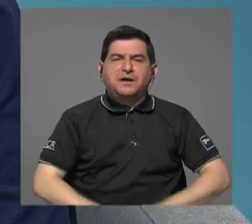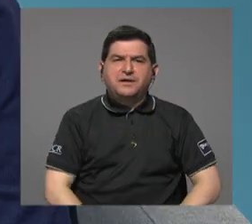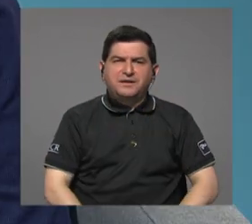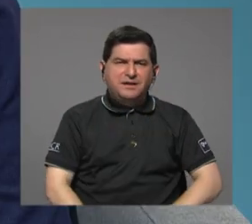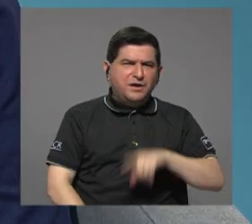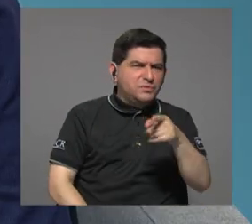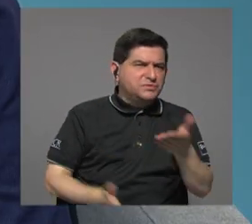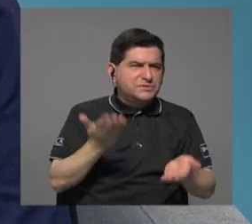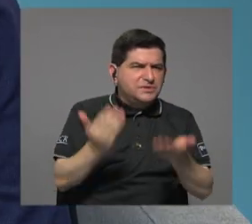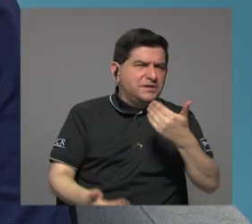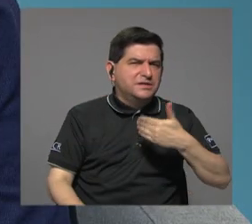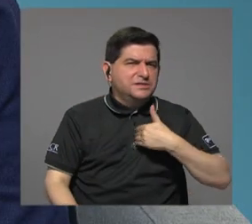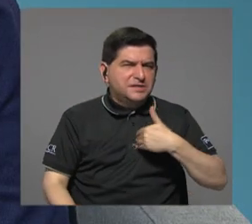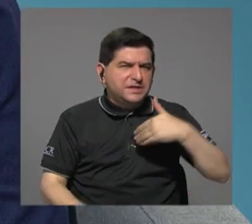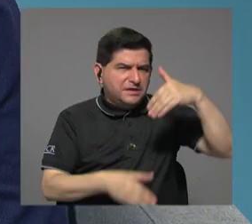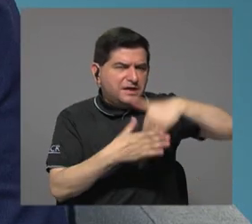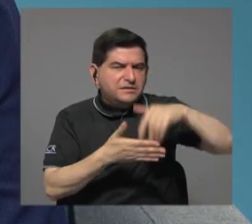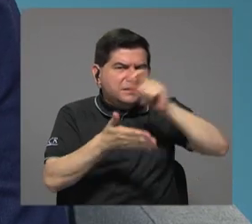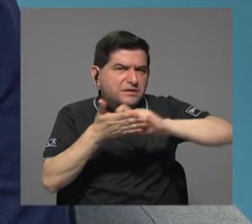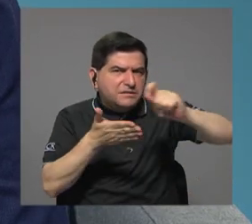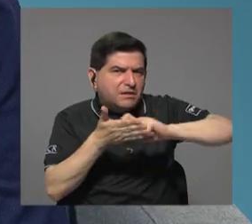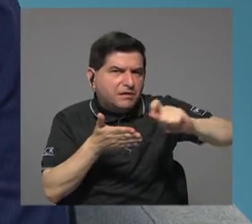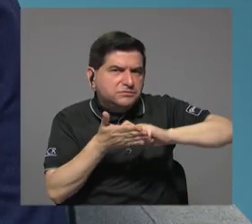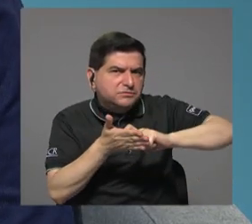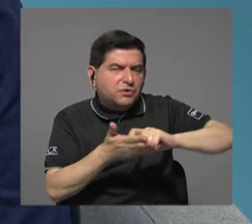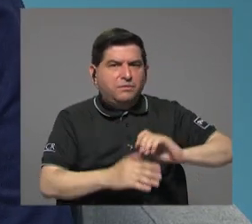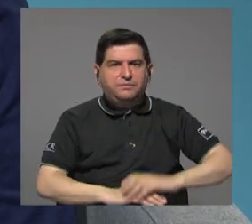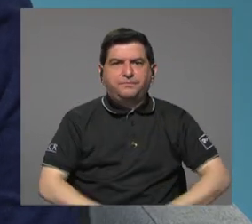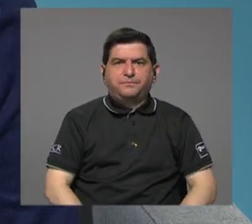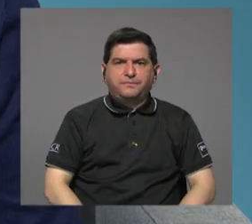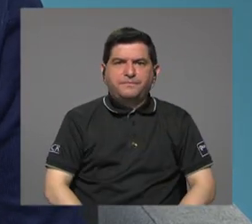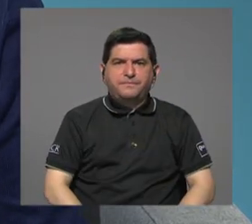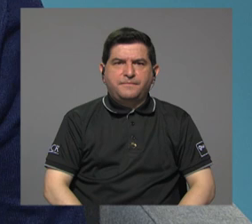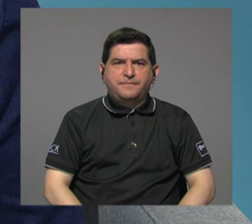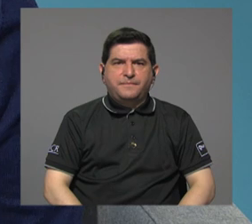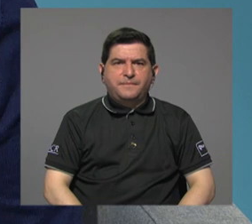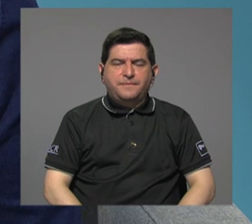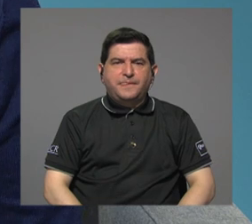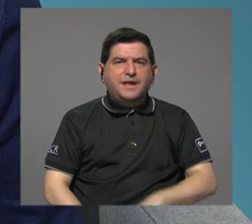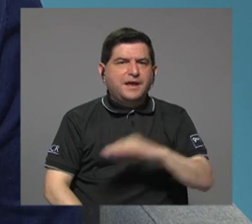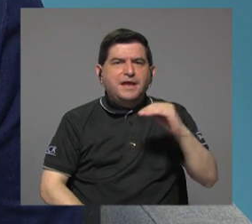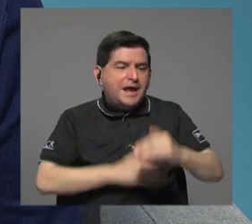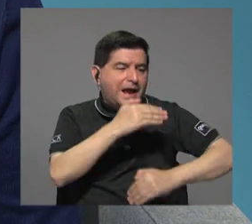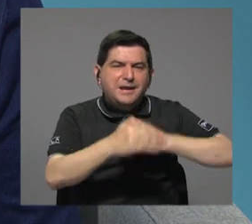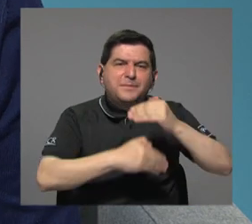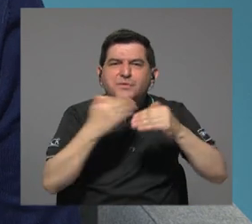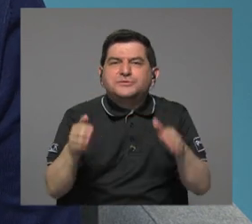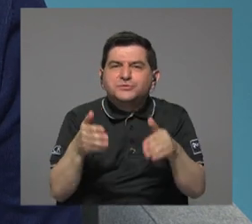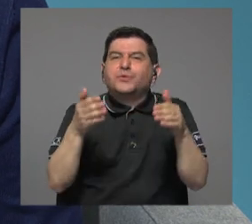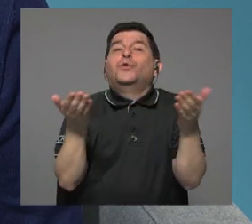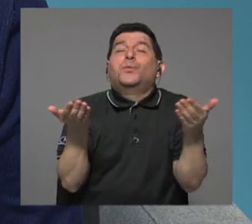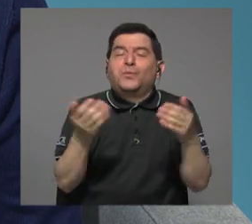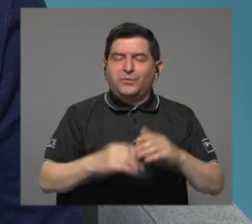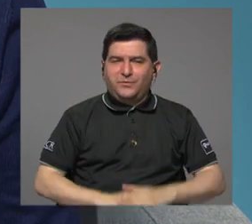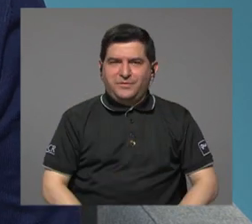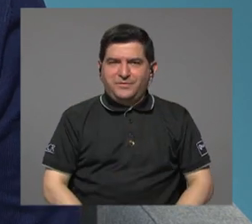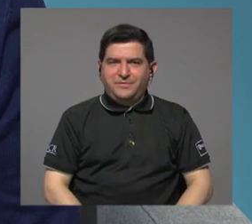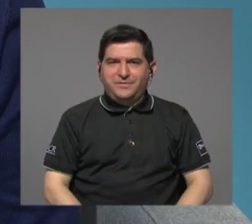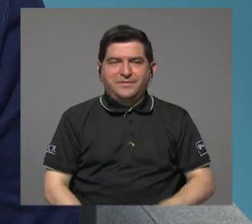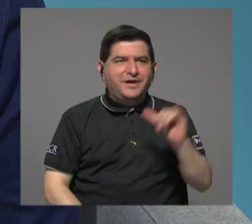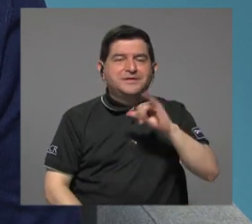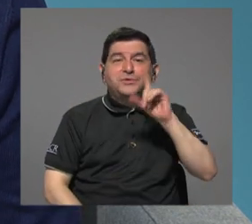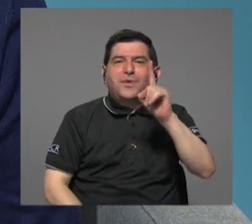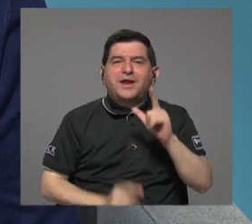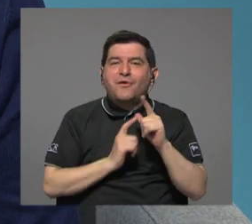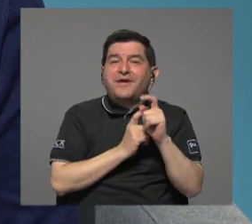tenés ahí entre dentro de tus apuntes pero como a esa carrera verdad cómo va esa carrera estoy